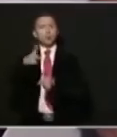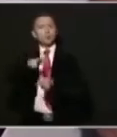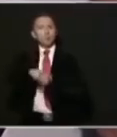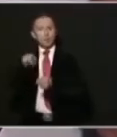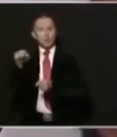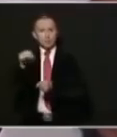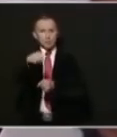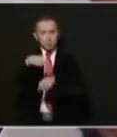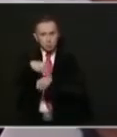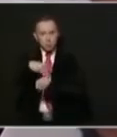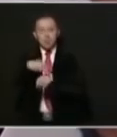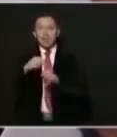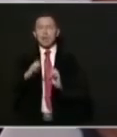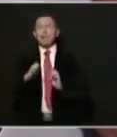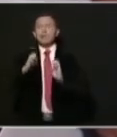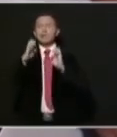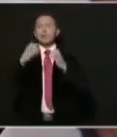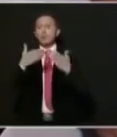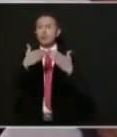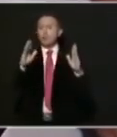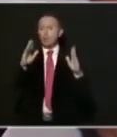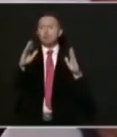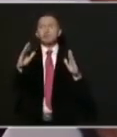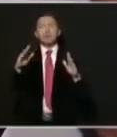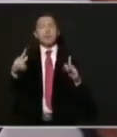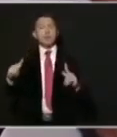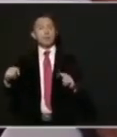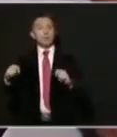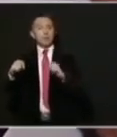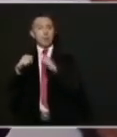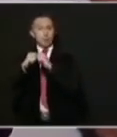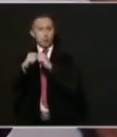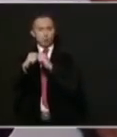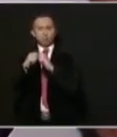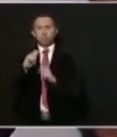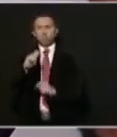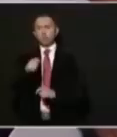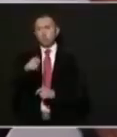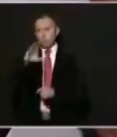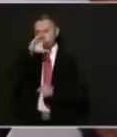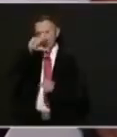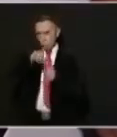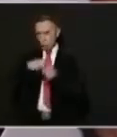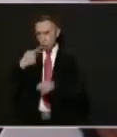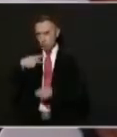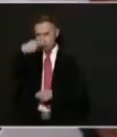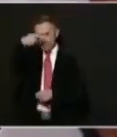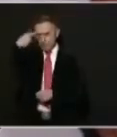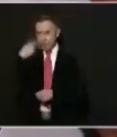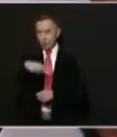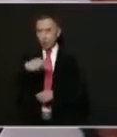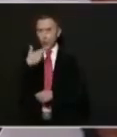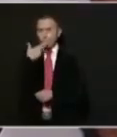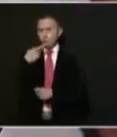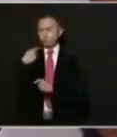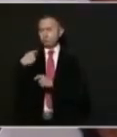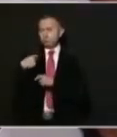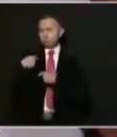públicos y templos que forman parte del patrimonio cultural de nuestro